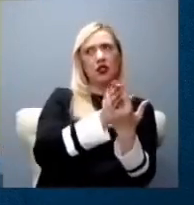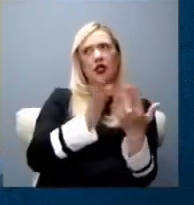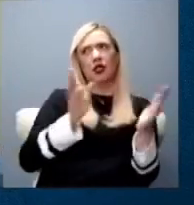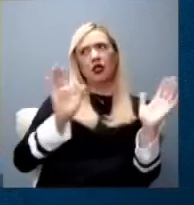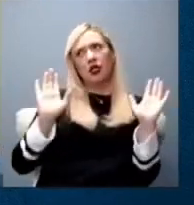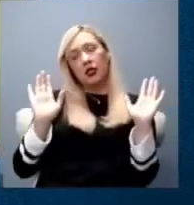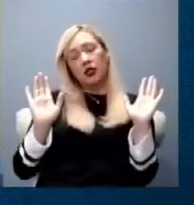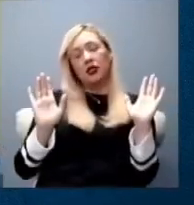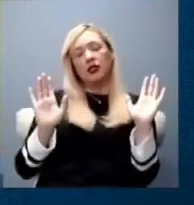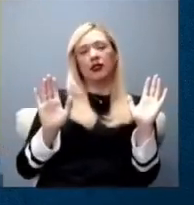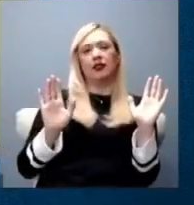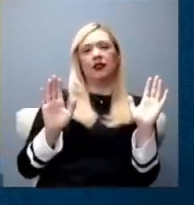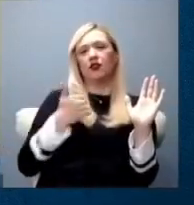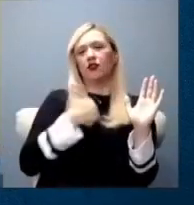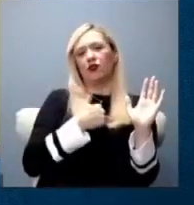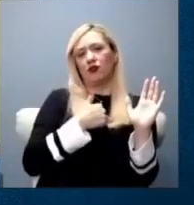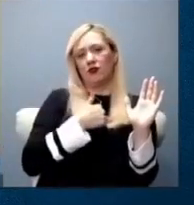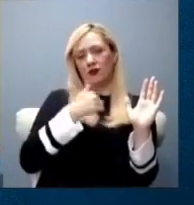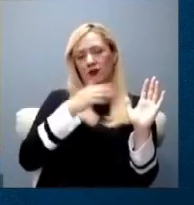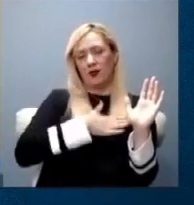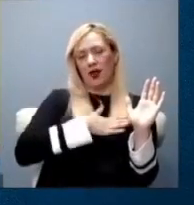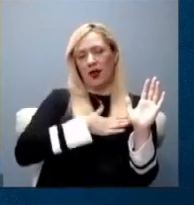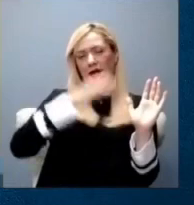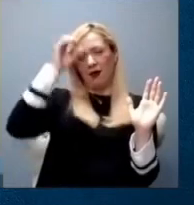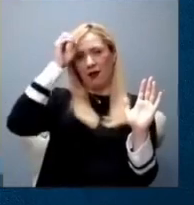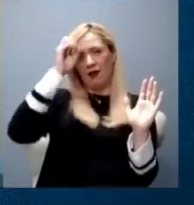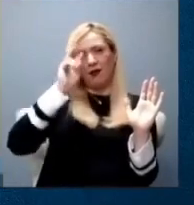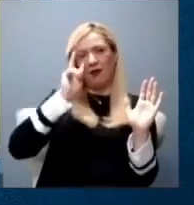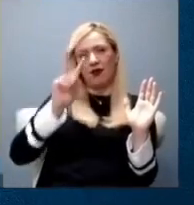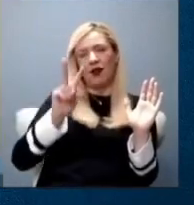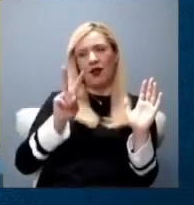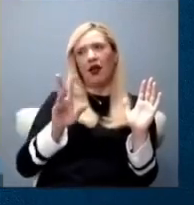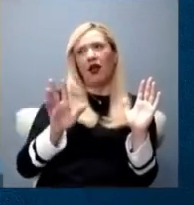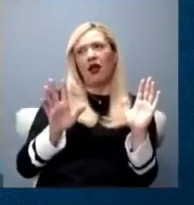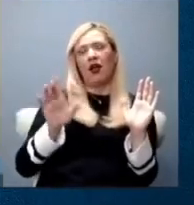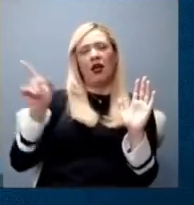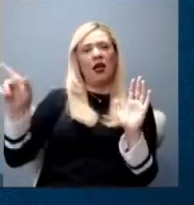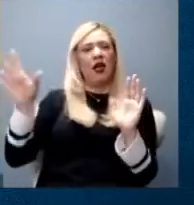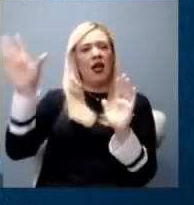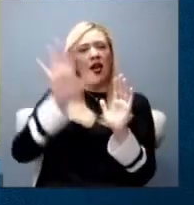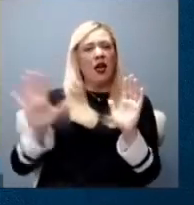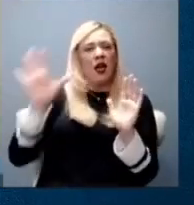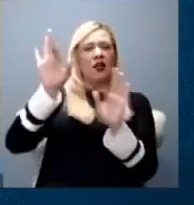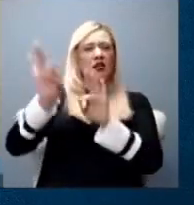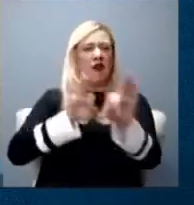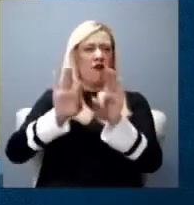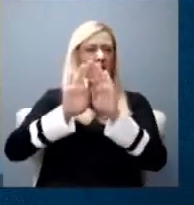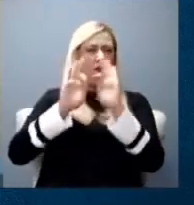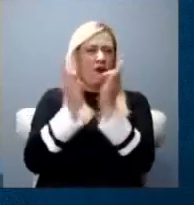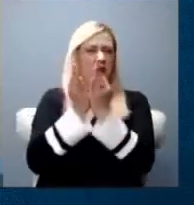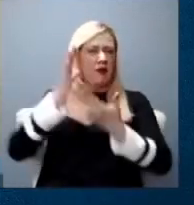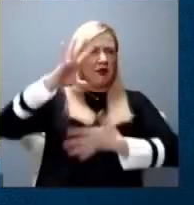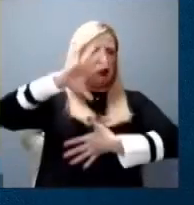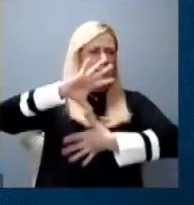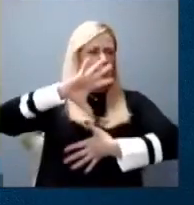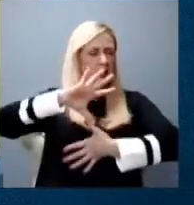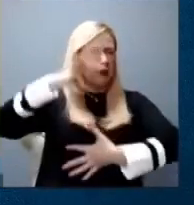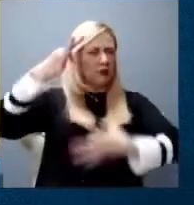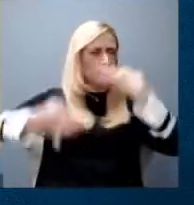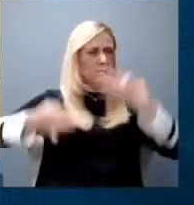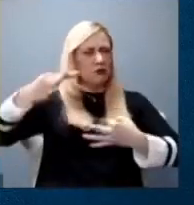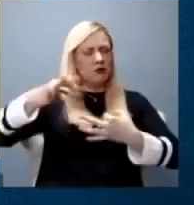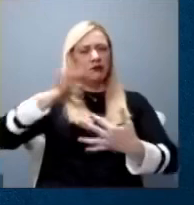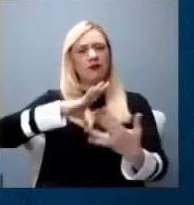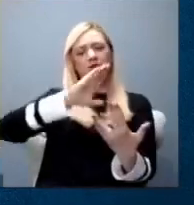arbitraria lo que hago, pero digamos que sobre todo, bueno, el sistema interamericano, particularmente la Corte Interamericana,